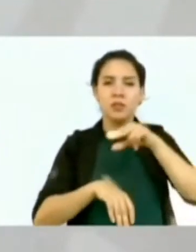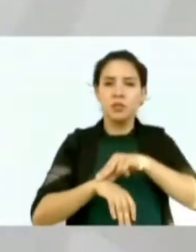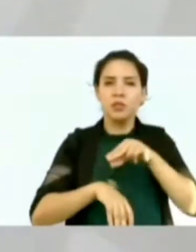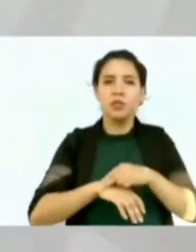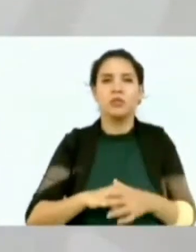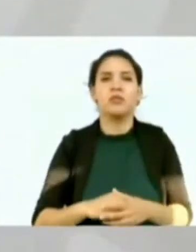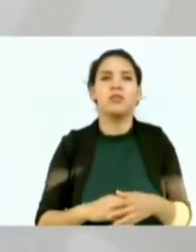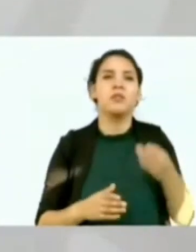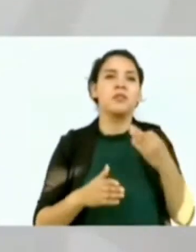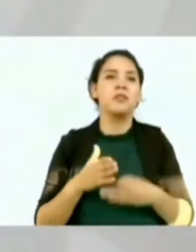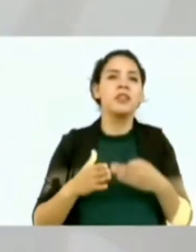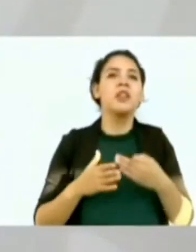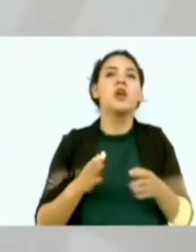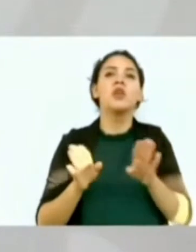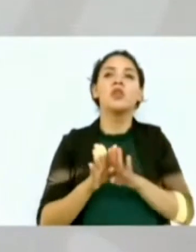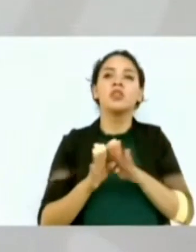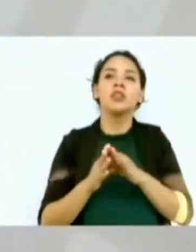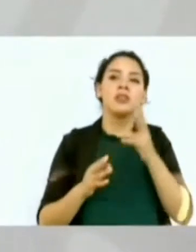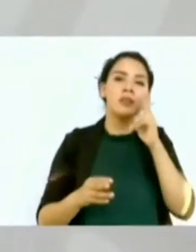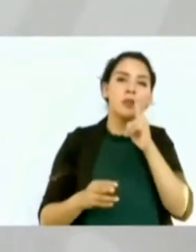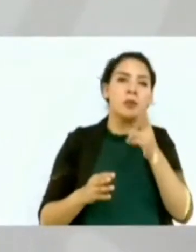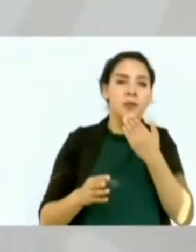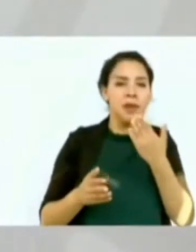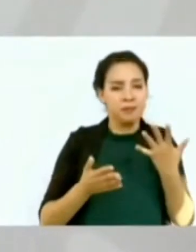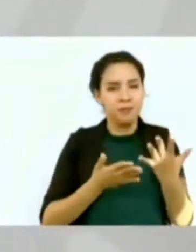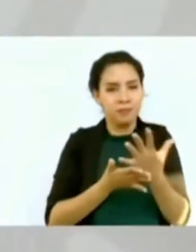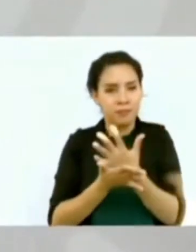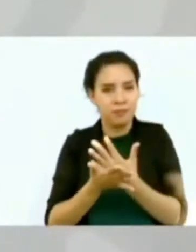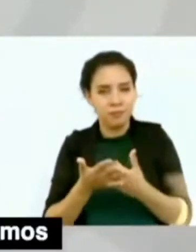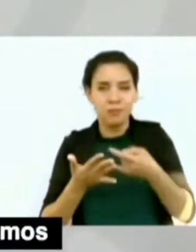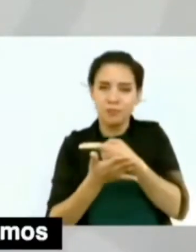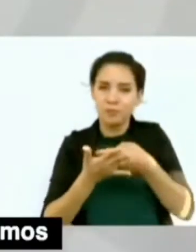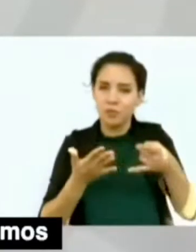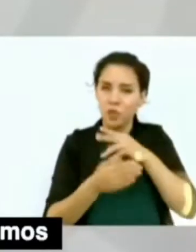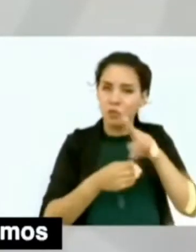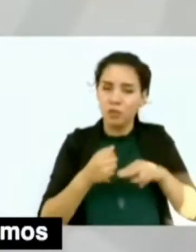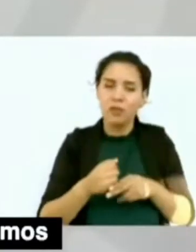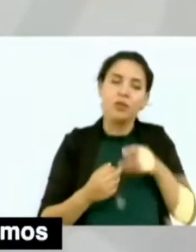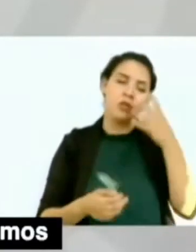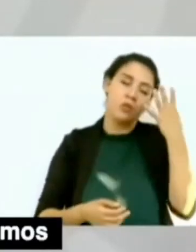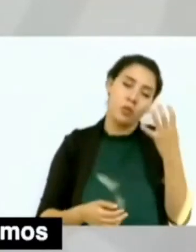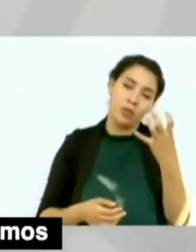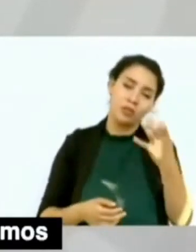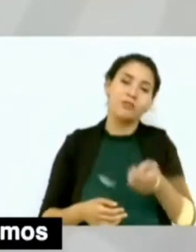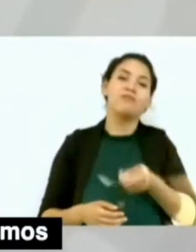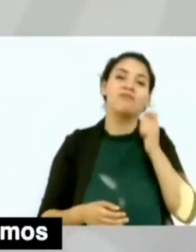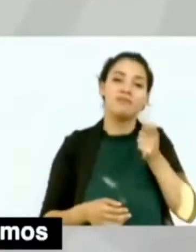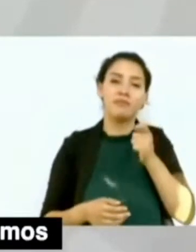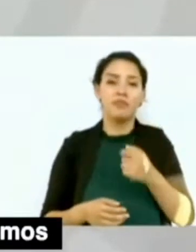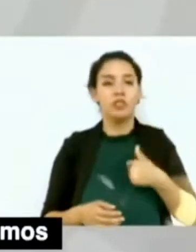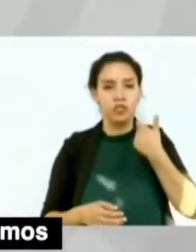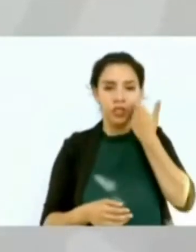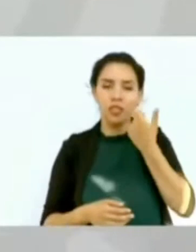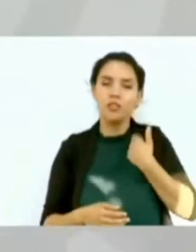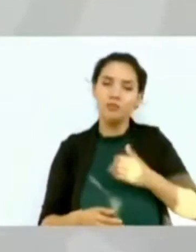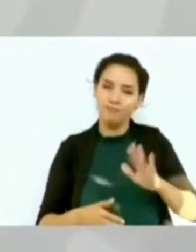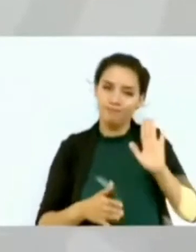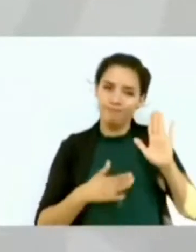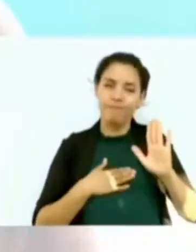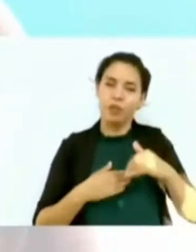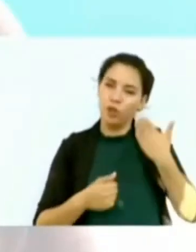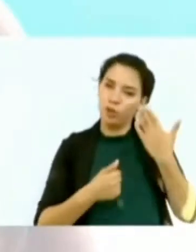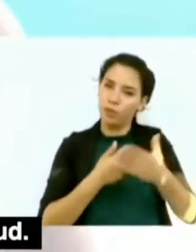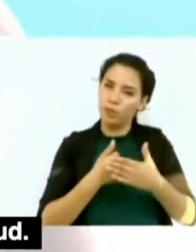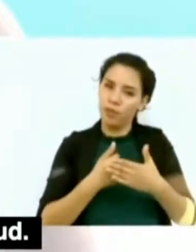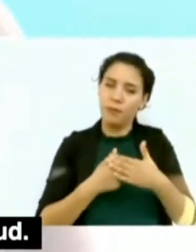vean compensado su esfuerzo? Pues no se avanza. Entonces el punto 4 es un compromiso que hicimos y que vamos a